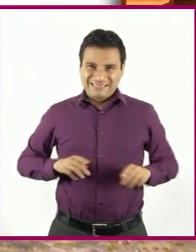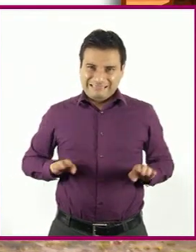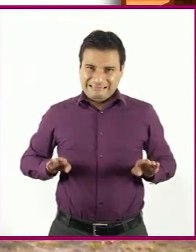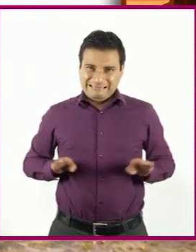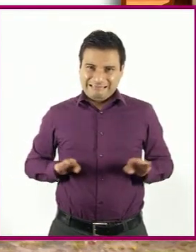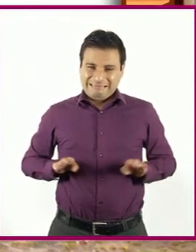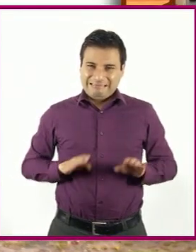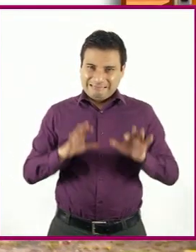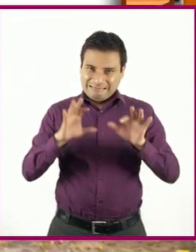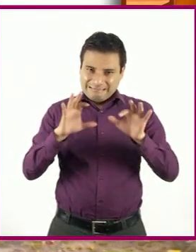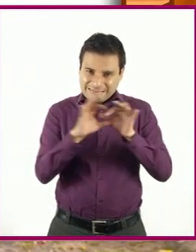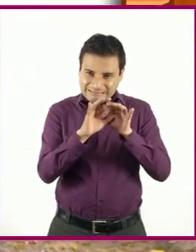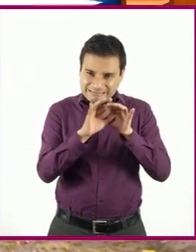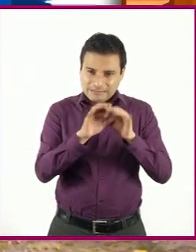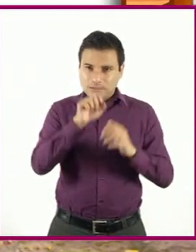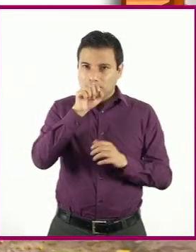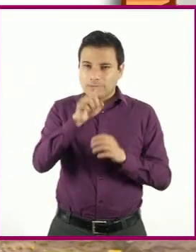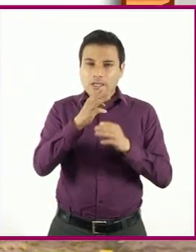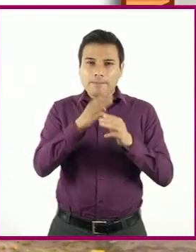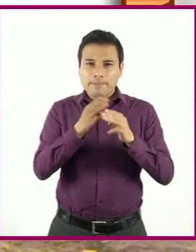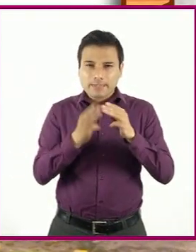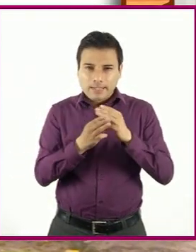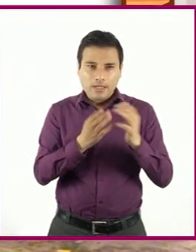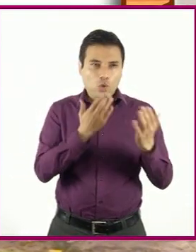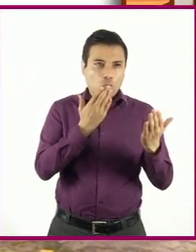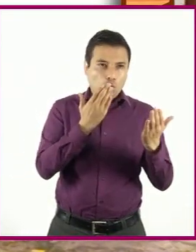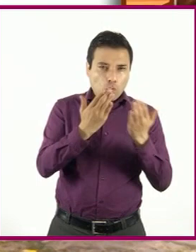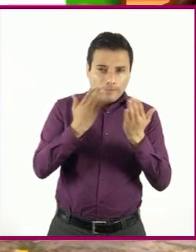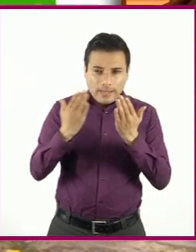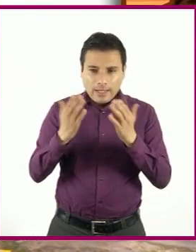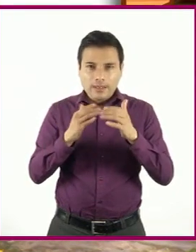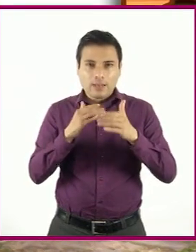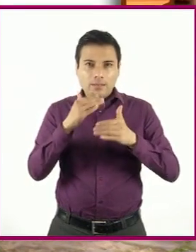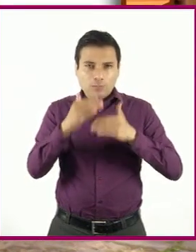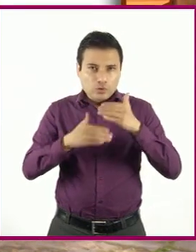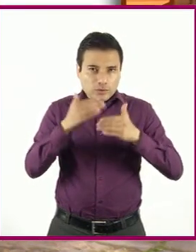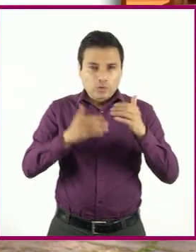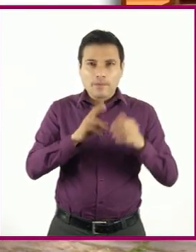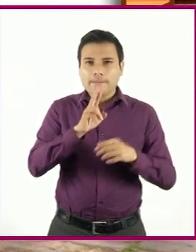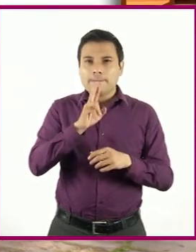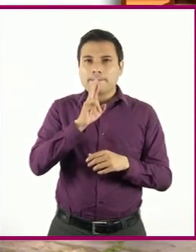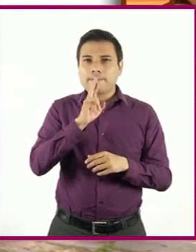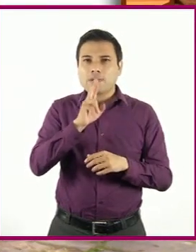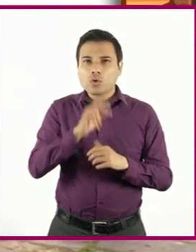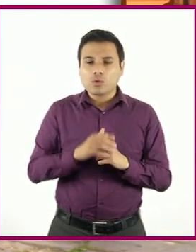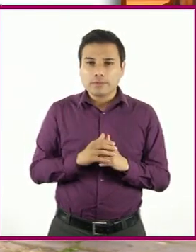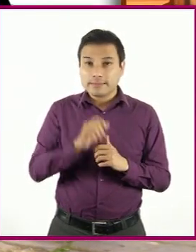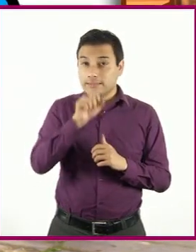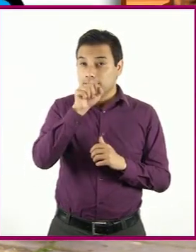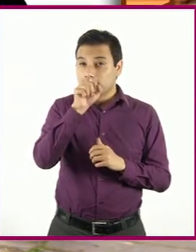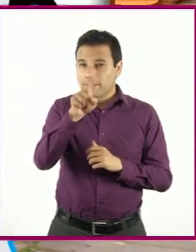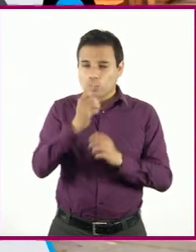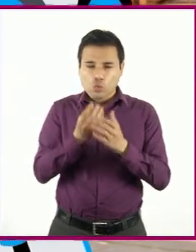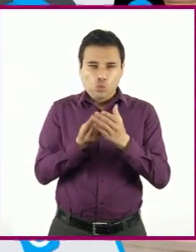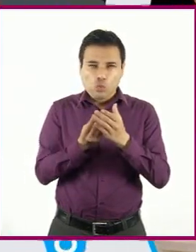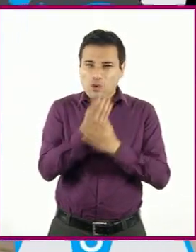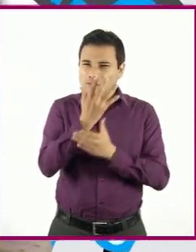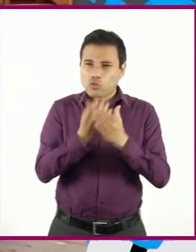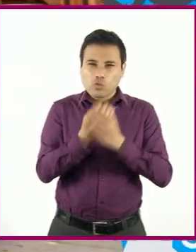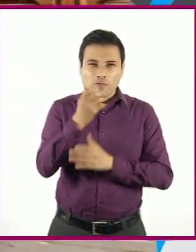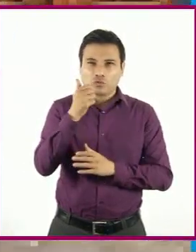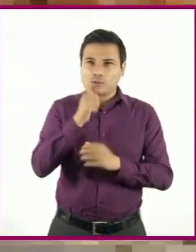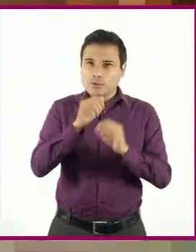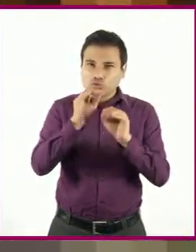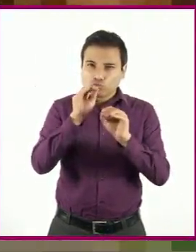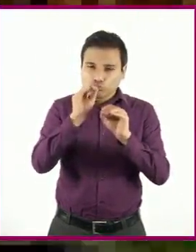antropométricas, comparar materiales, definir procesos o actualizarse en las últimas tendencias para tener un